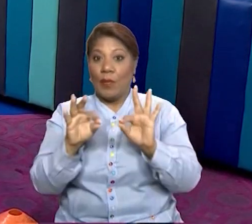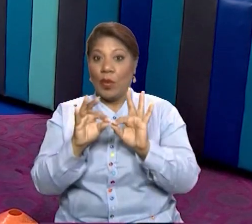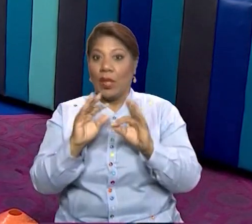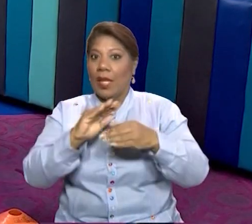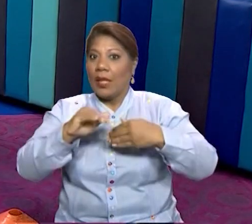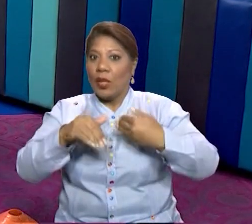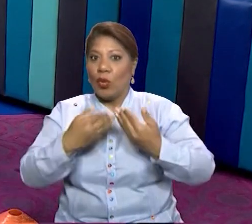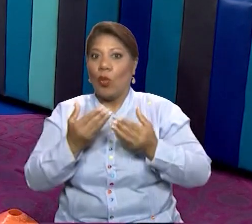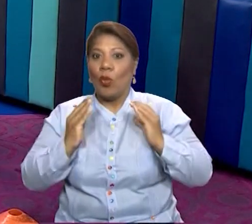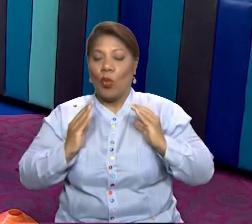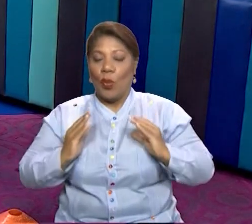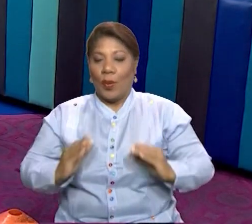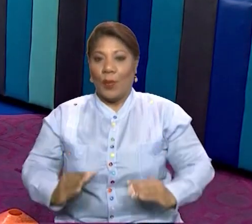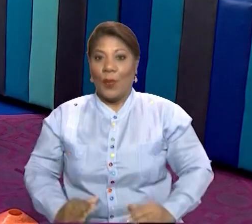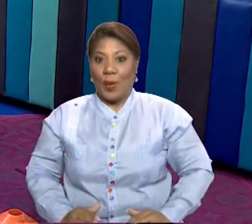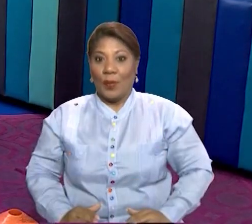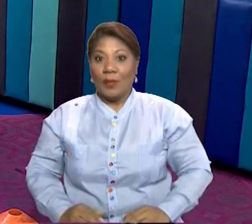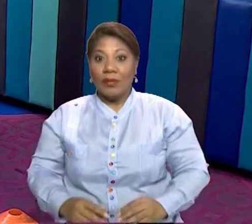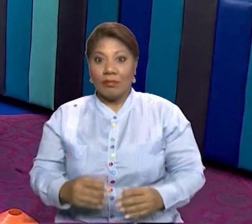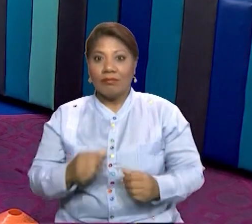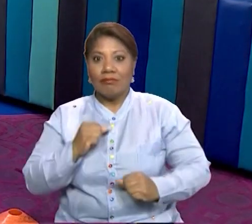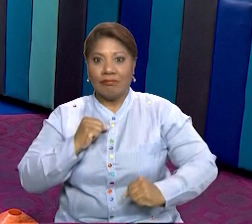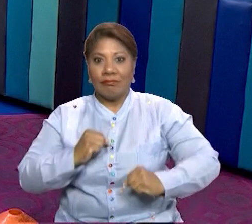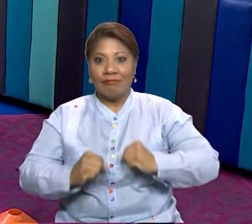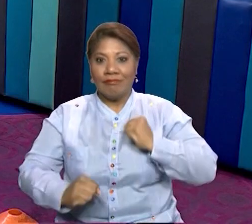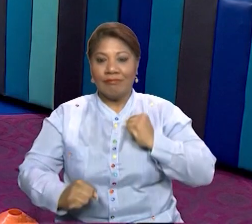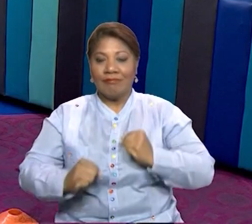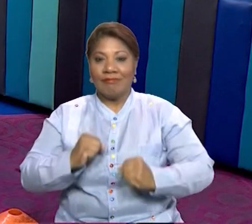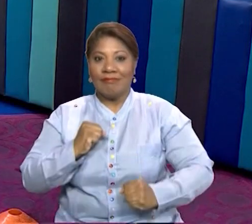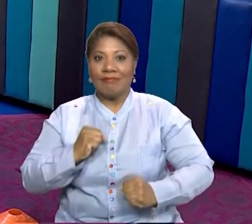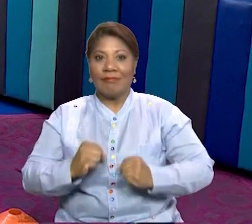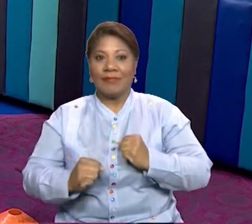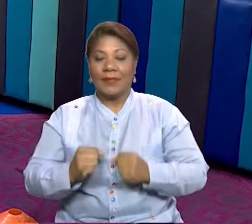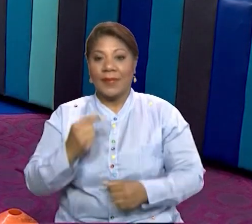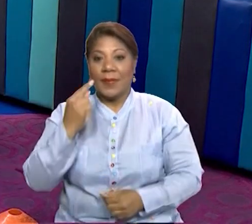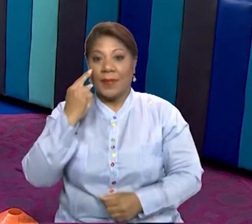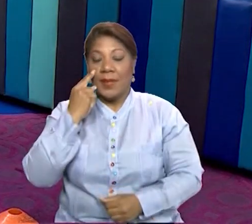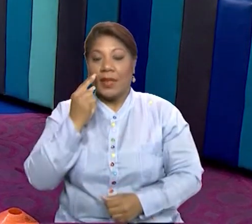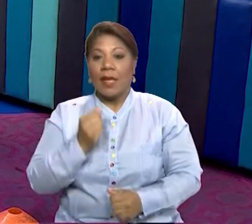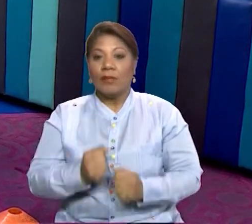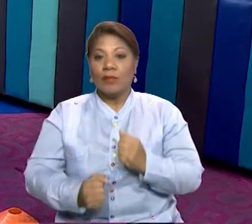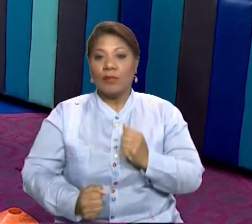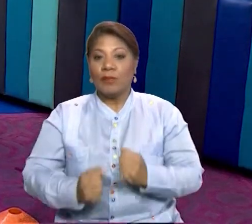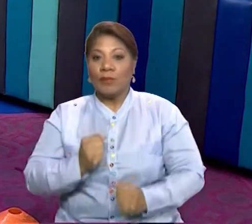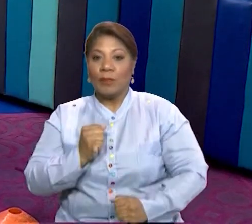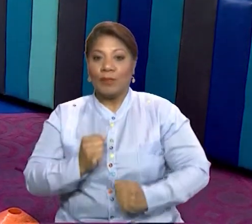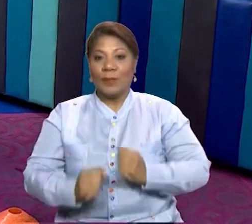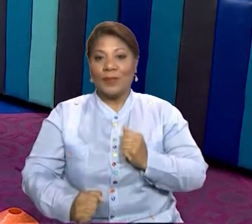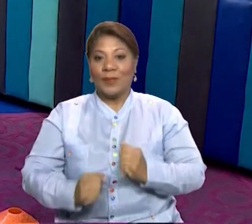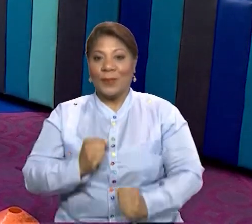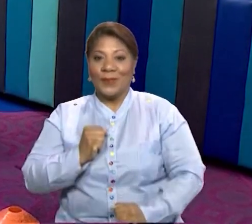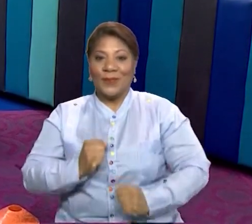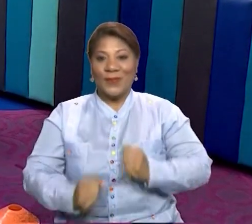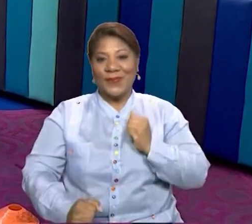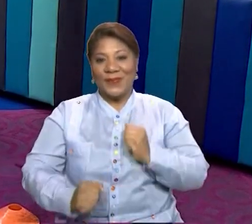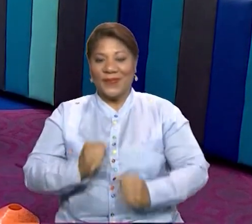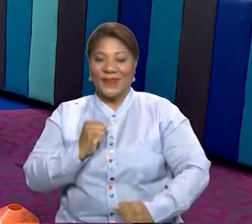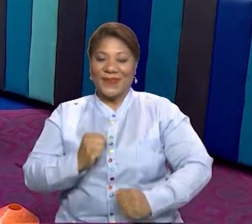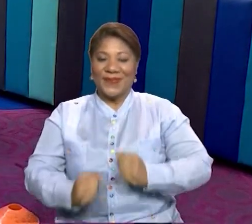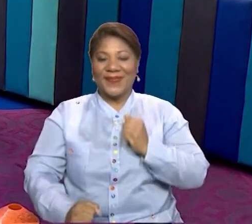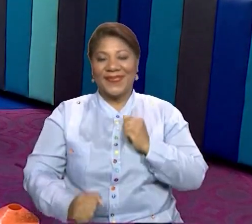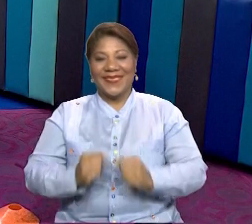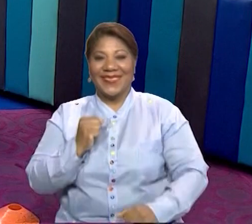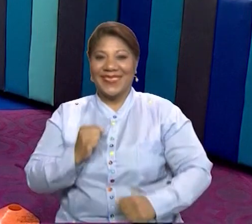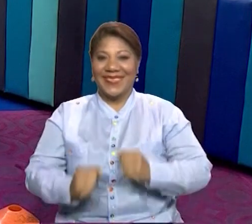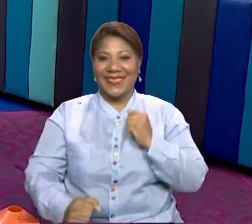los materiales. Ok. Vamos a empezar con un pequeño trote. Todos en sus puestos.